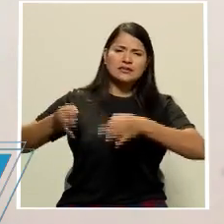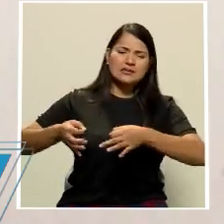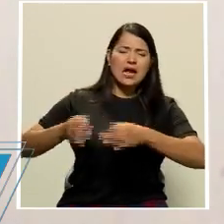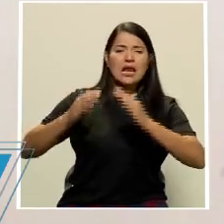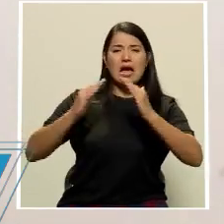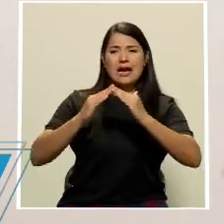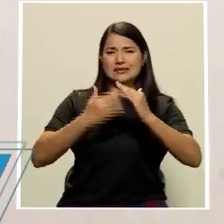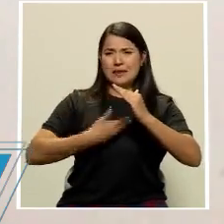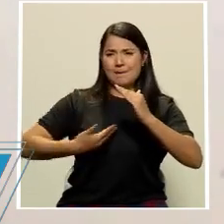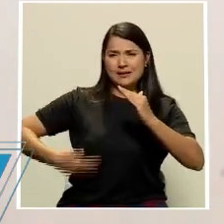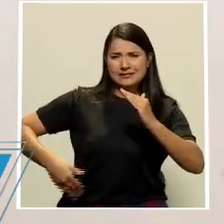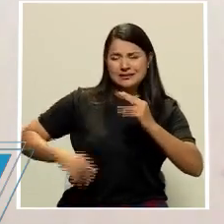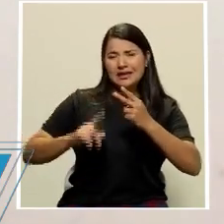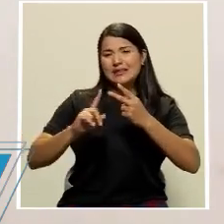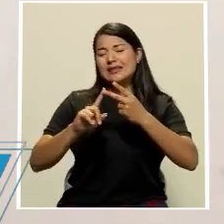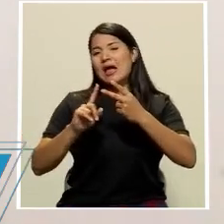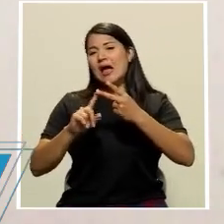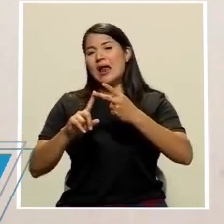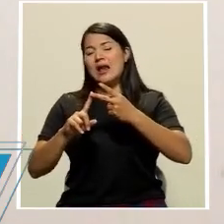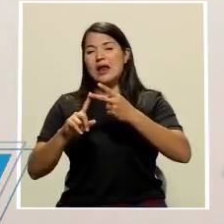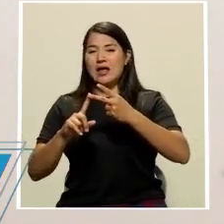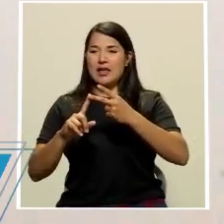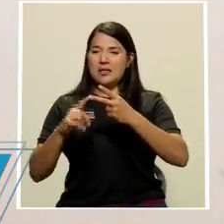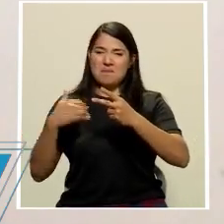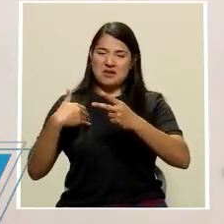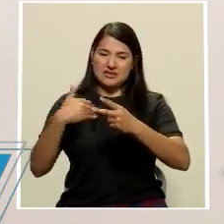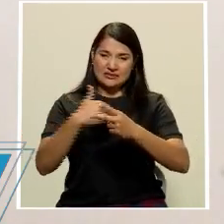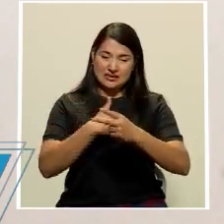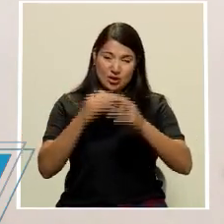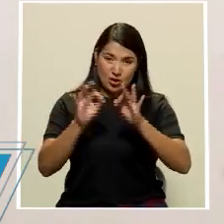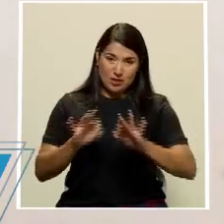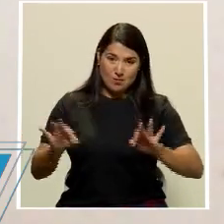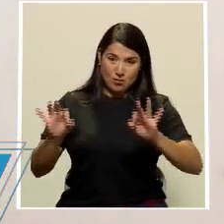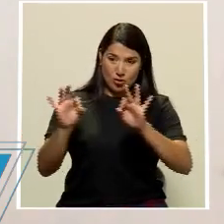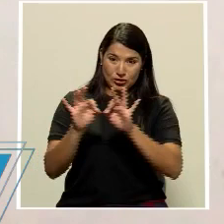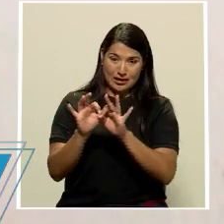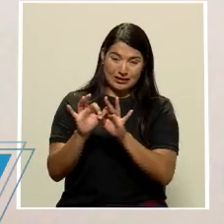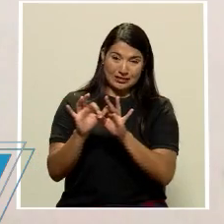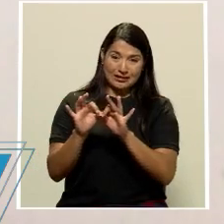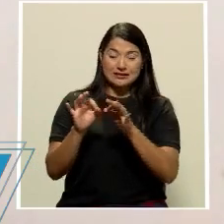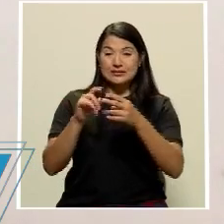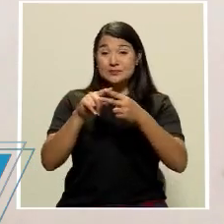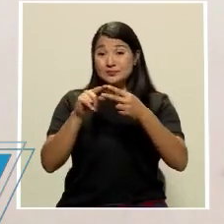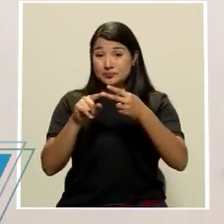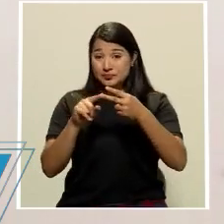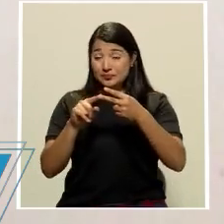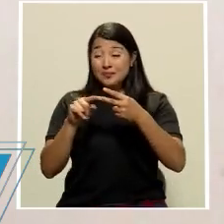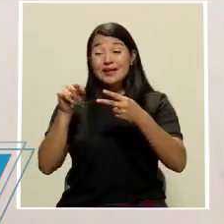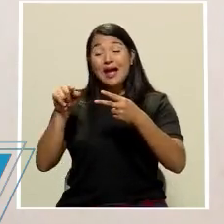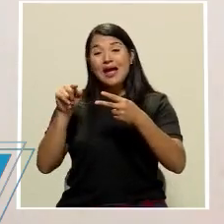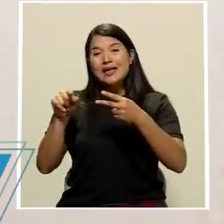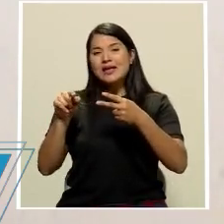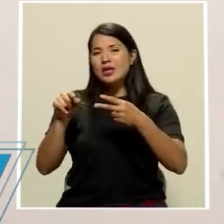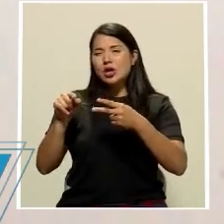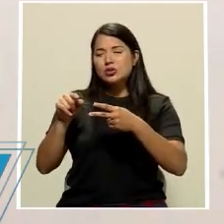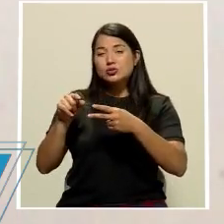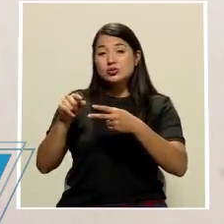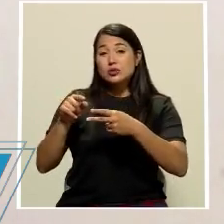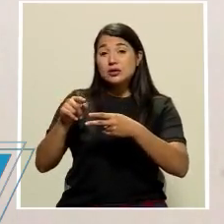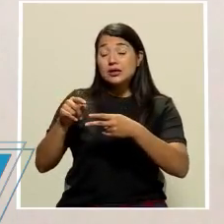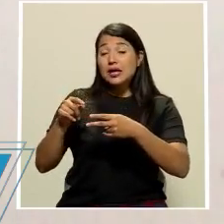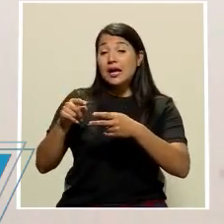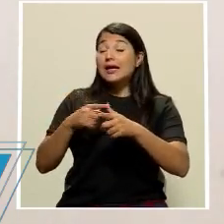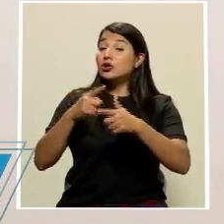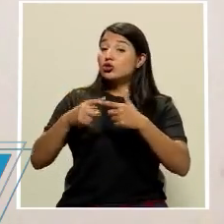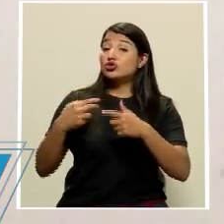de la Presidencia, de los ministerios relevantes para la temática, y a través de un